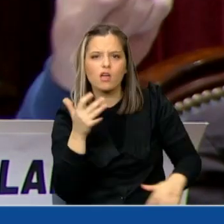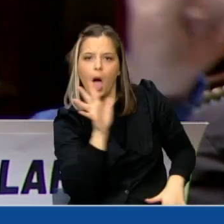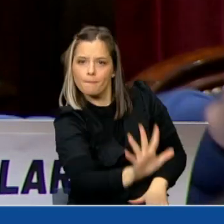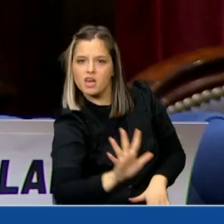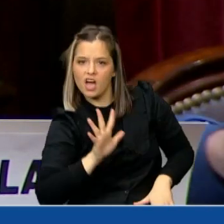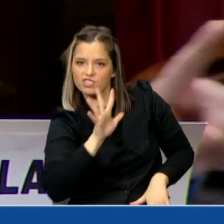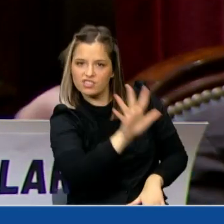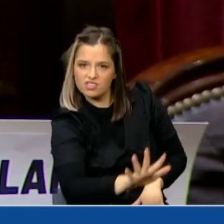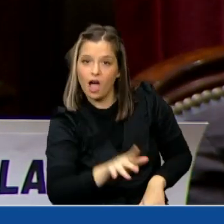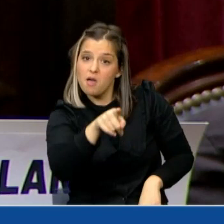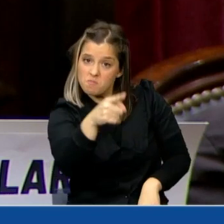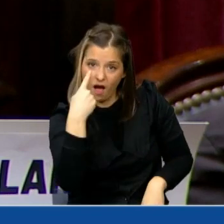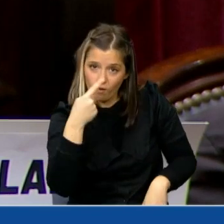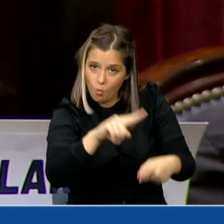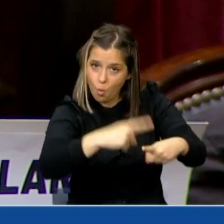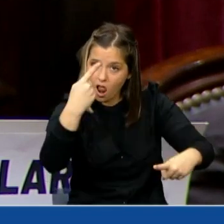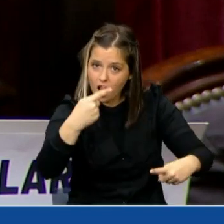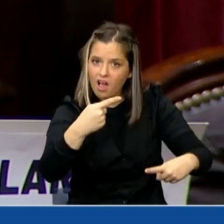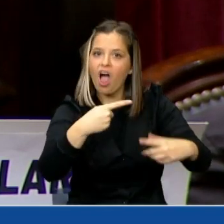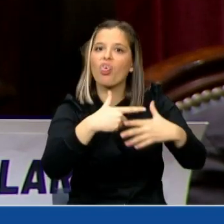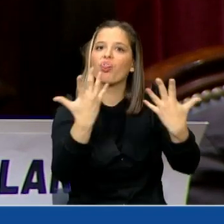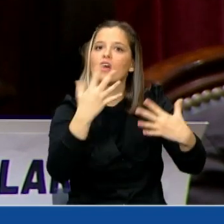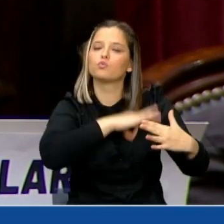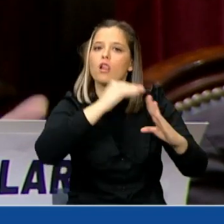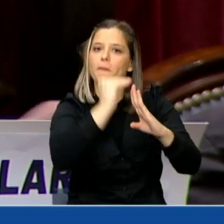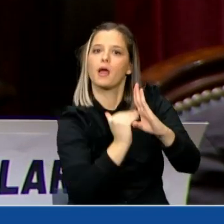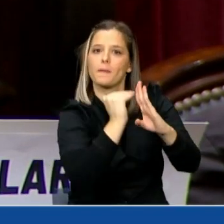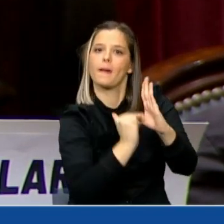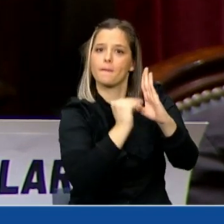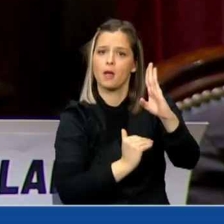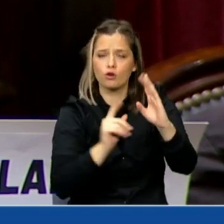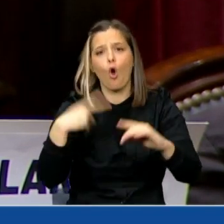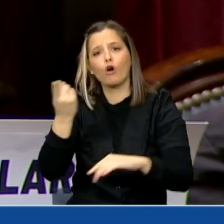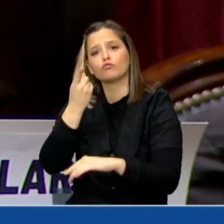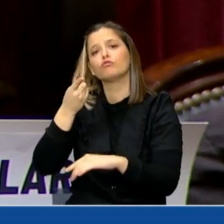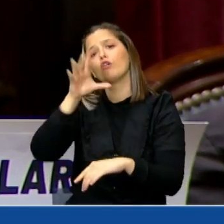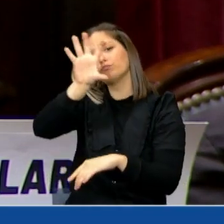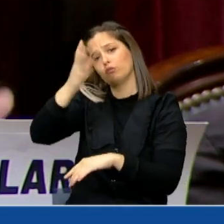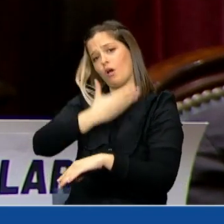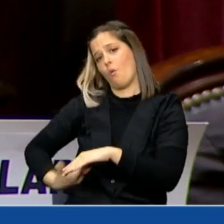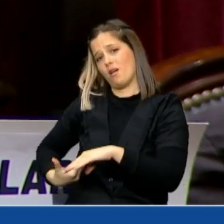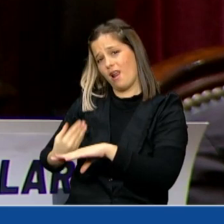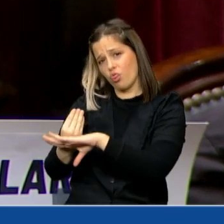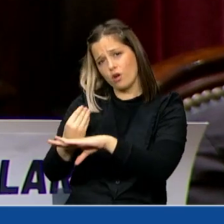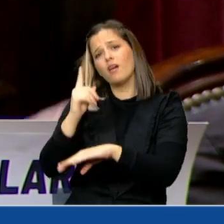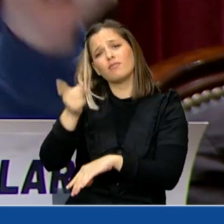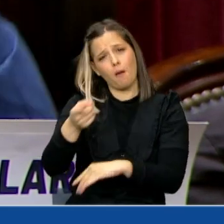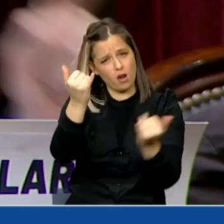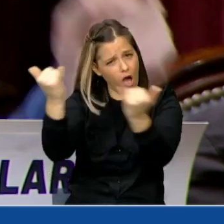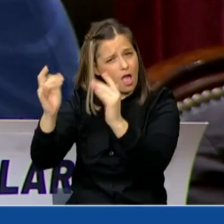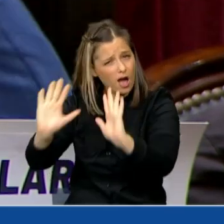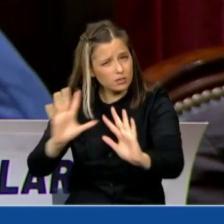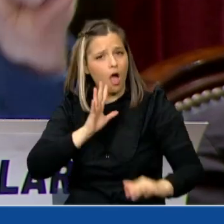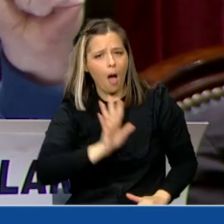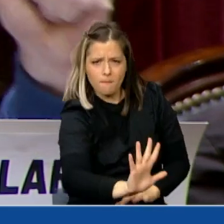con que les va a descontar los días de huelga, como en muchos otros lugares también lo hacen gobernadores de distintos signos políticos. Así que vaya nuestro apoyo y